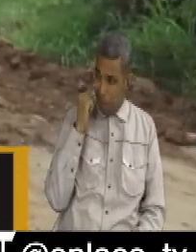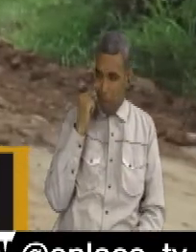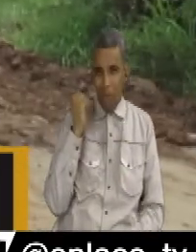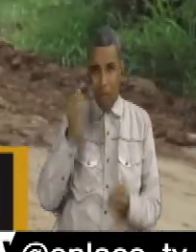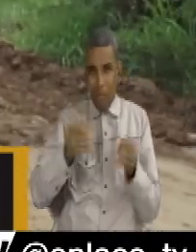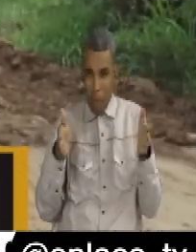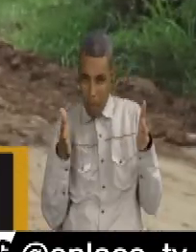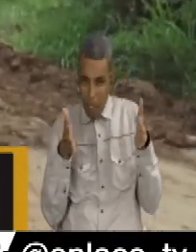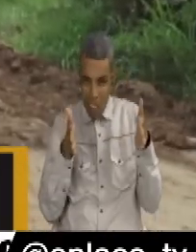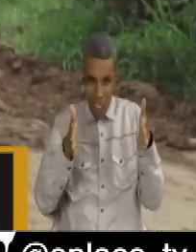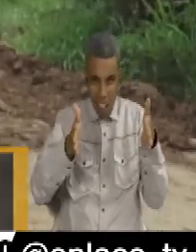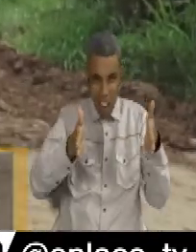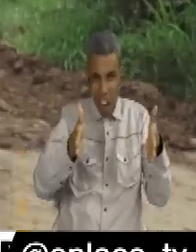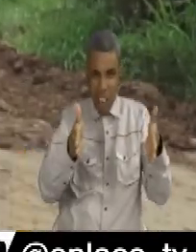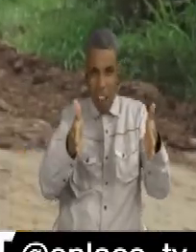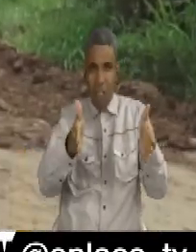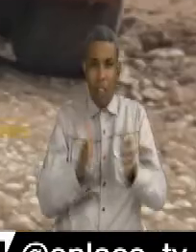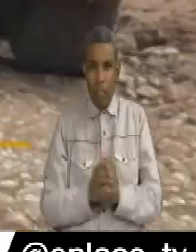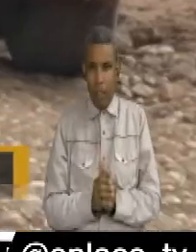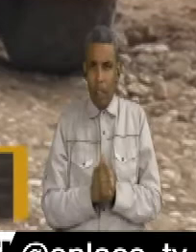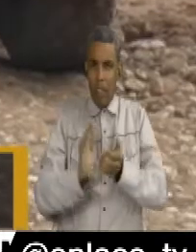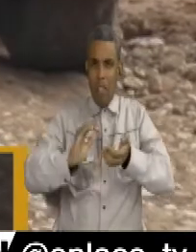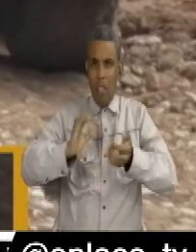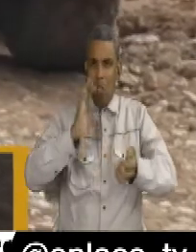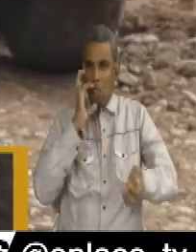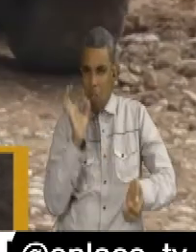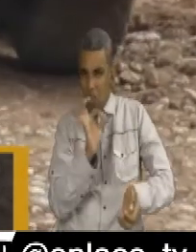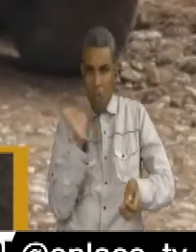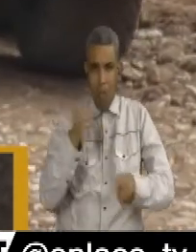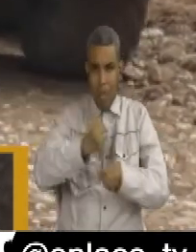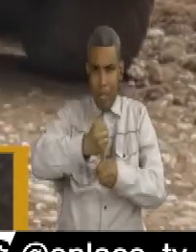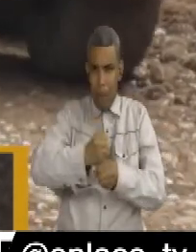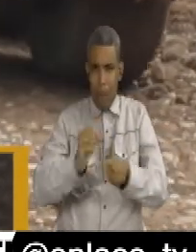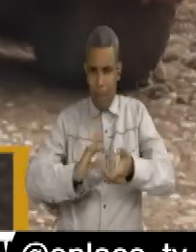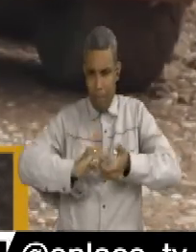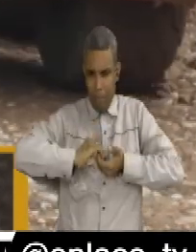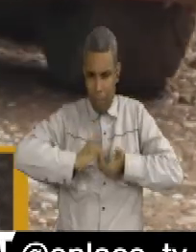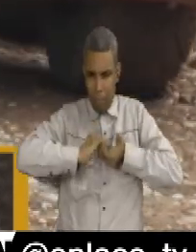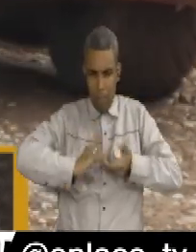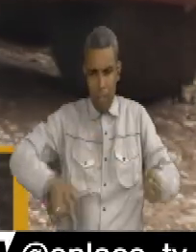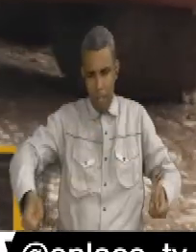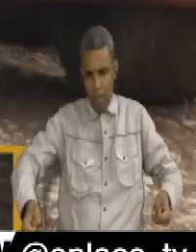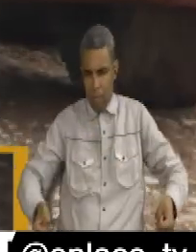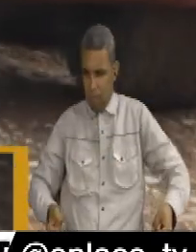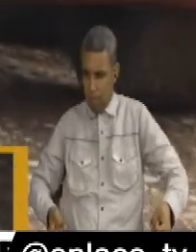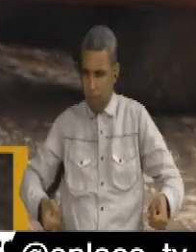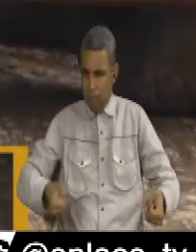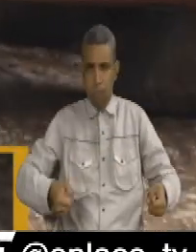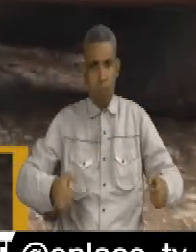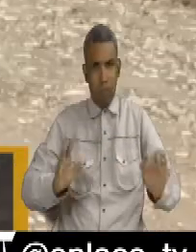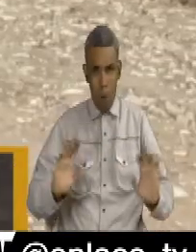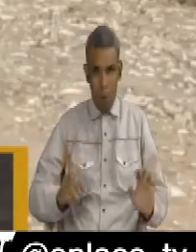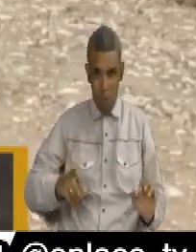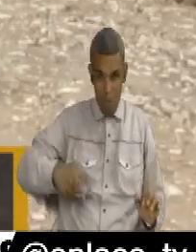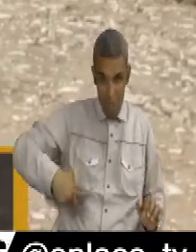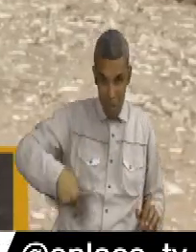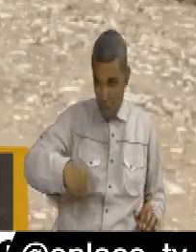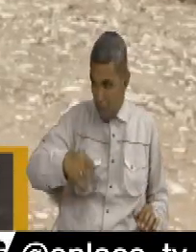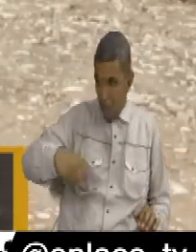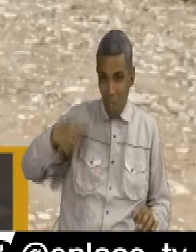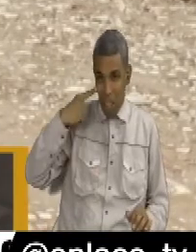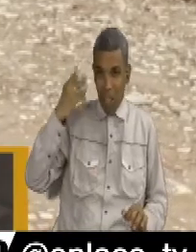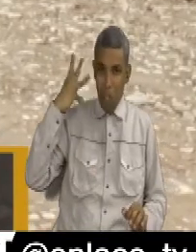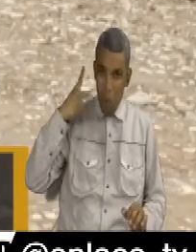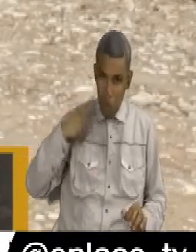ha generado toda serie de inconformismos y protestas por parte del gremio de camioneros y muleros que diariamente transitan por este lugar. Es así que